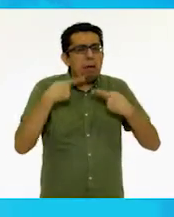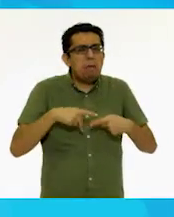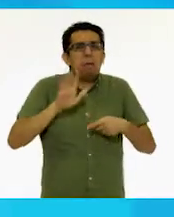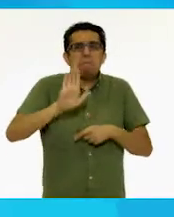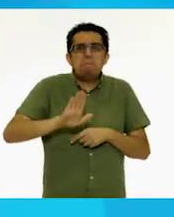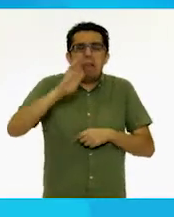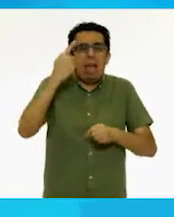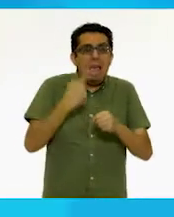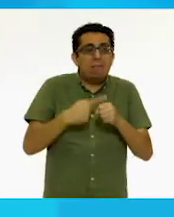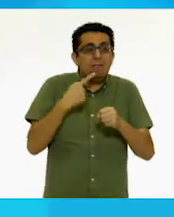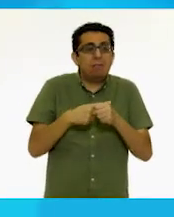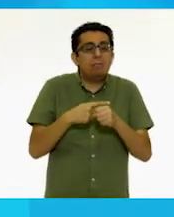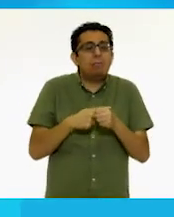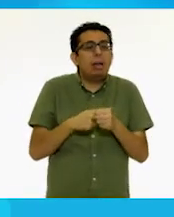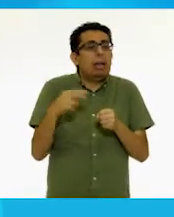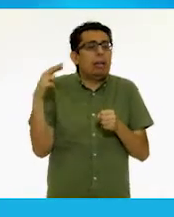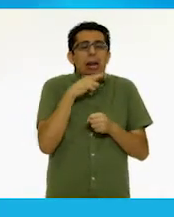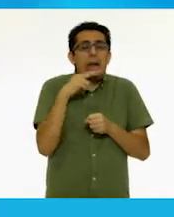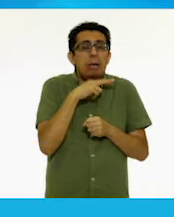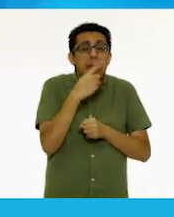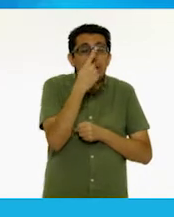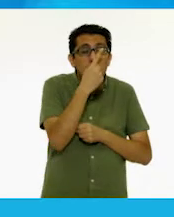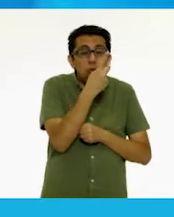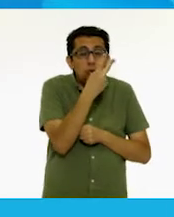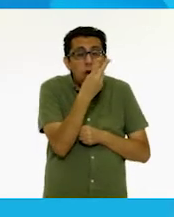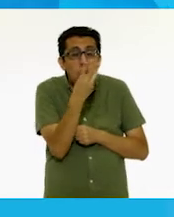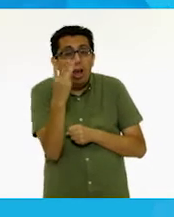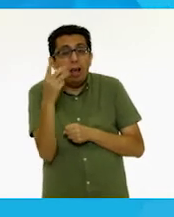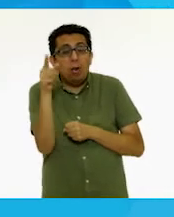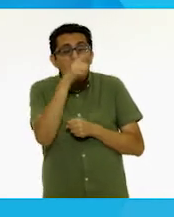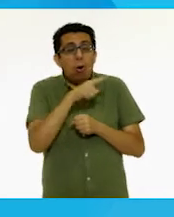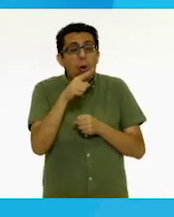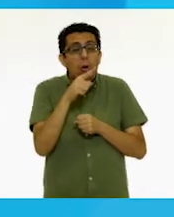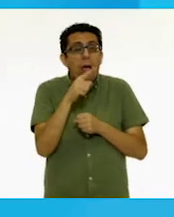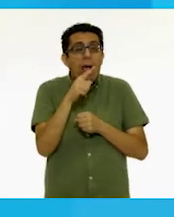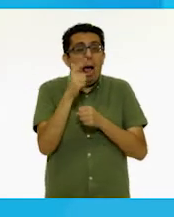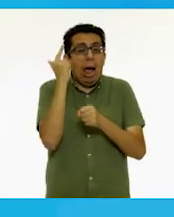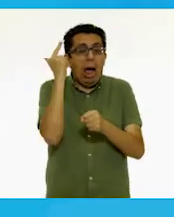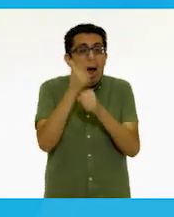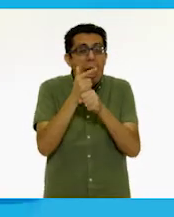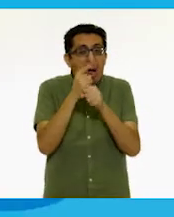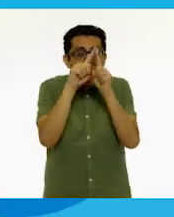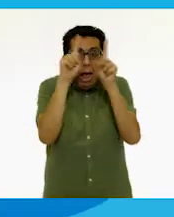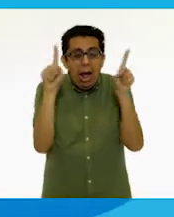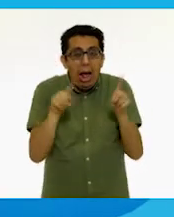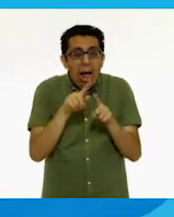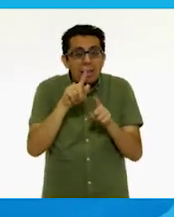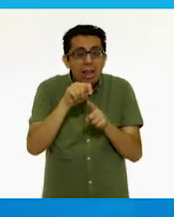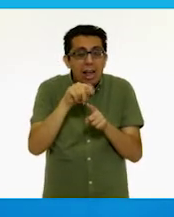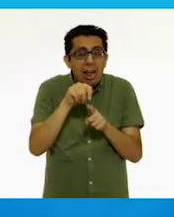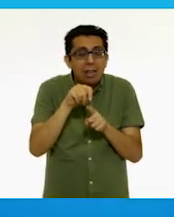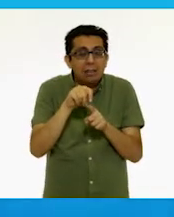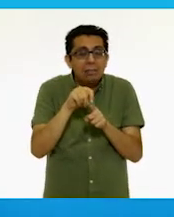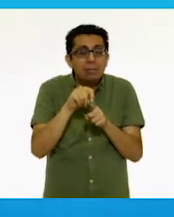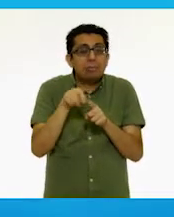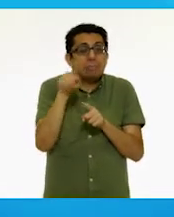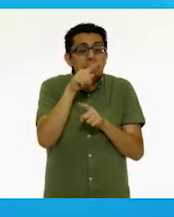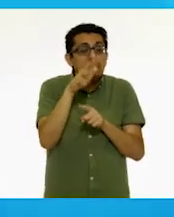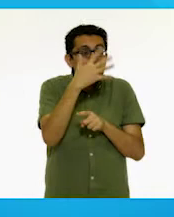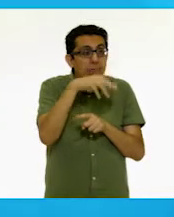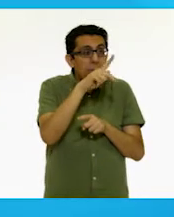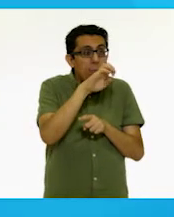¡Chin! Entonces vamos a darle tres segunditos ahí en casita para que lo señalen en su pantalla. ¡Uno! Pepe, mientras búscalo.